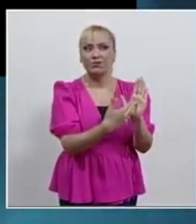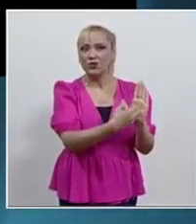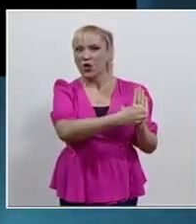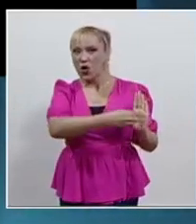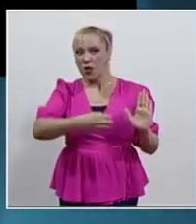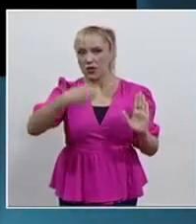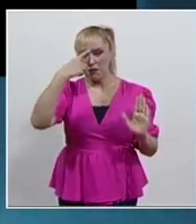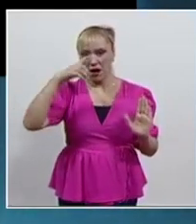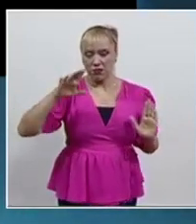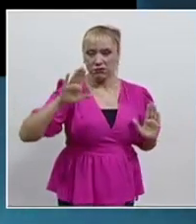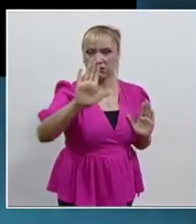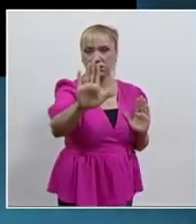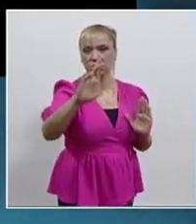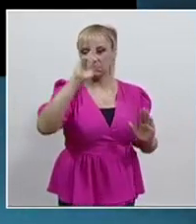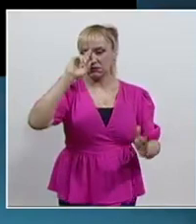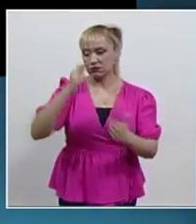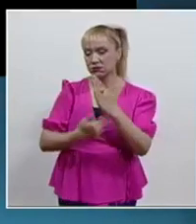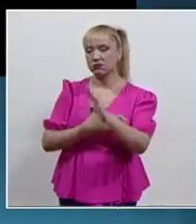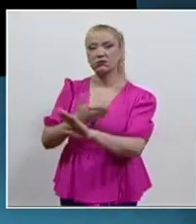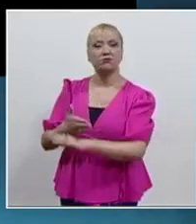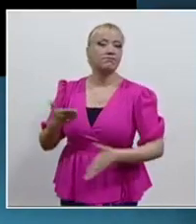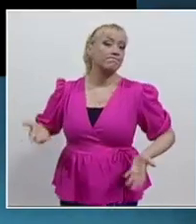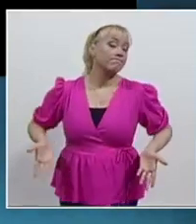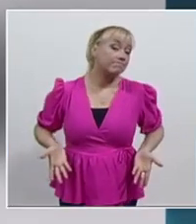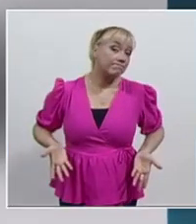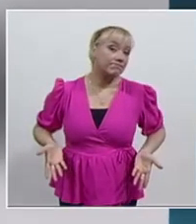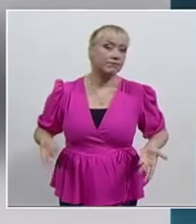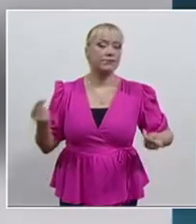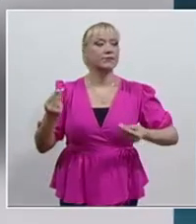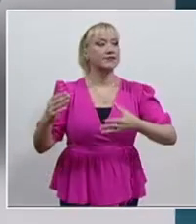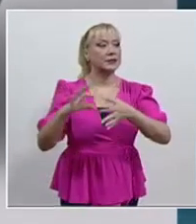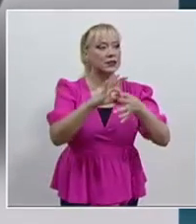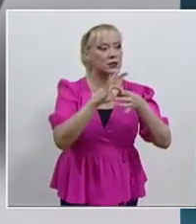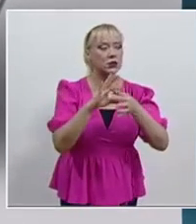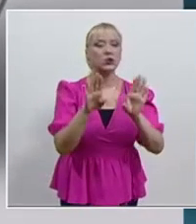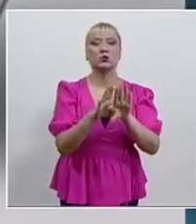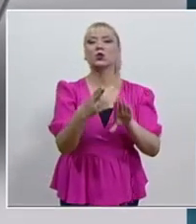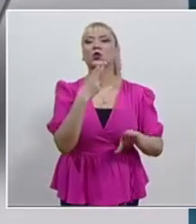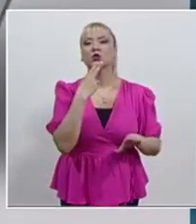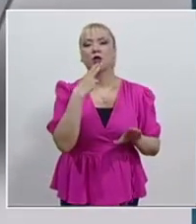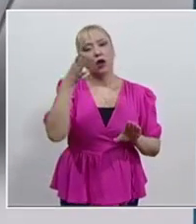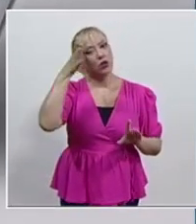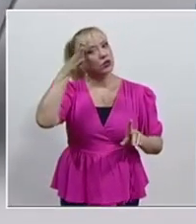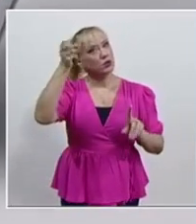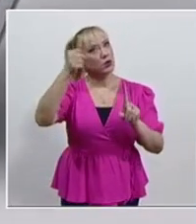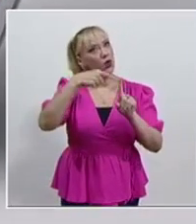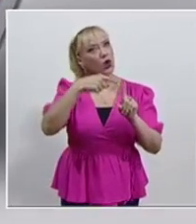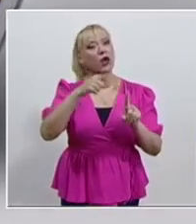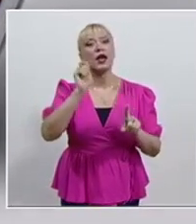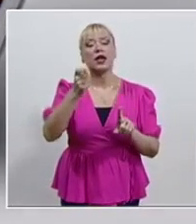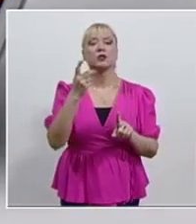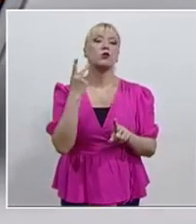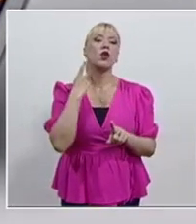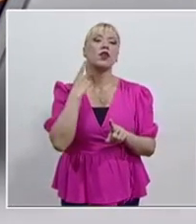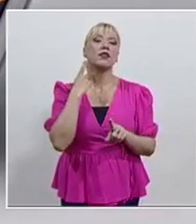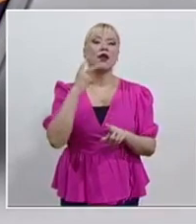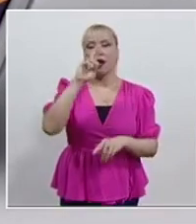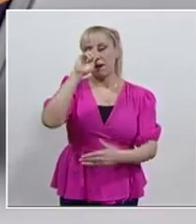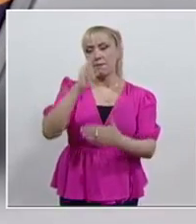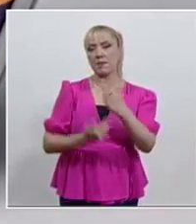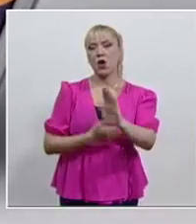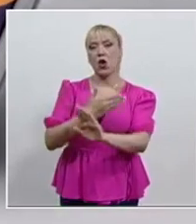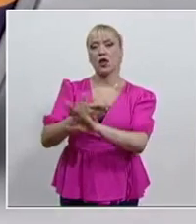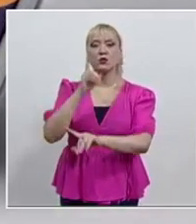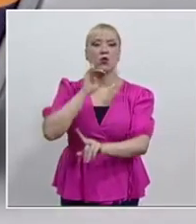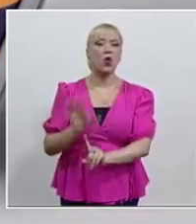de violencia y explica la construcción, homogenización y utilización del concepto de violencia política contra las mujeres en razón de